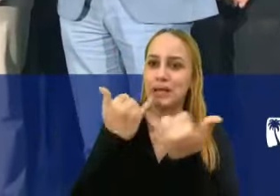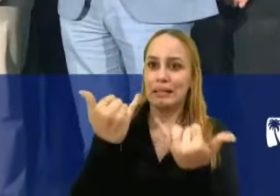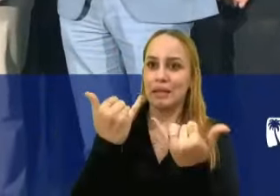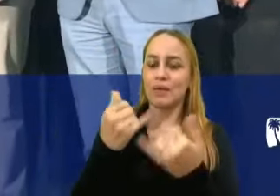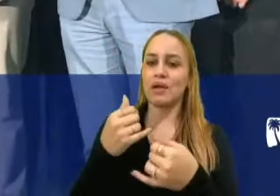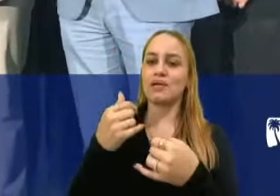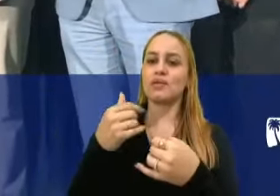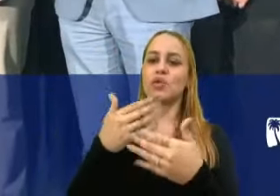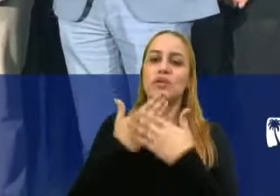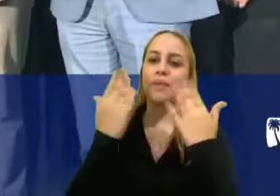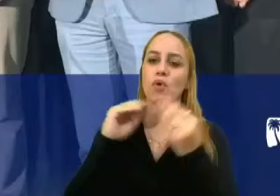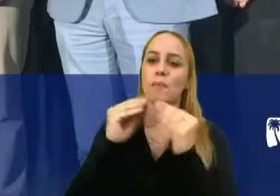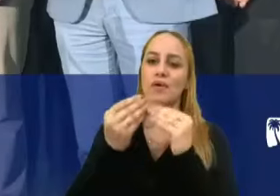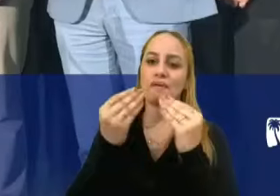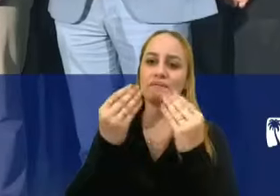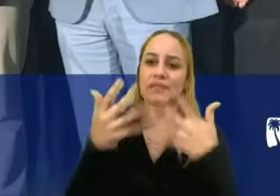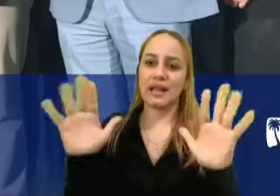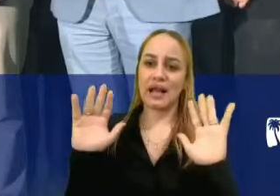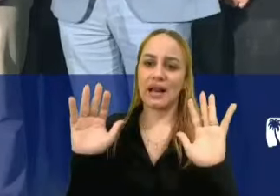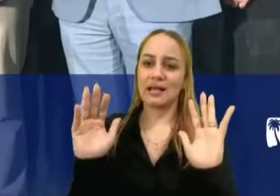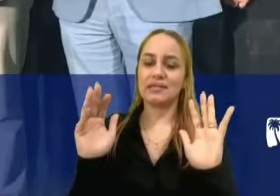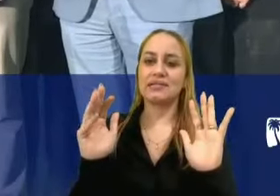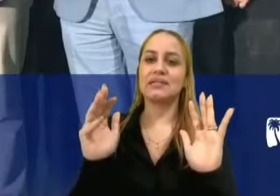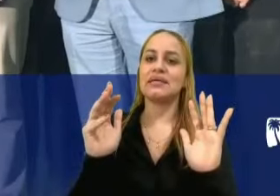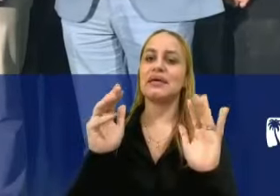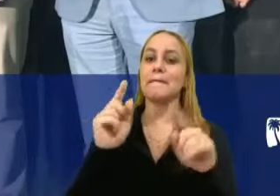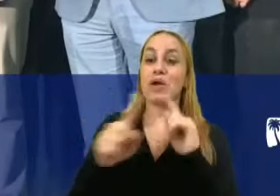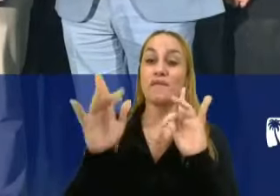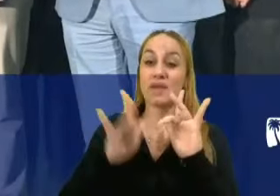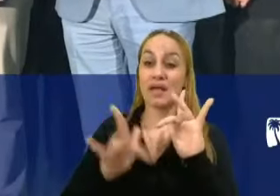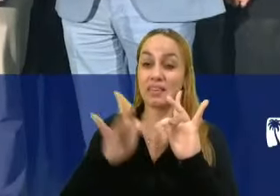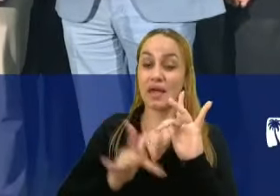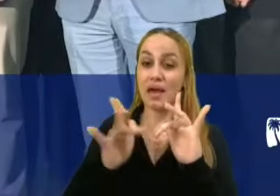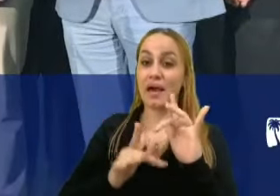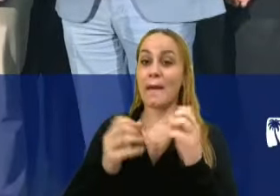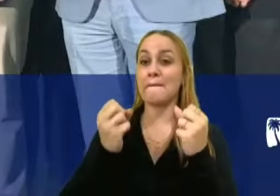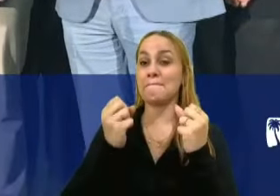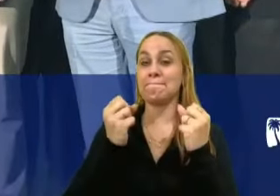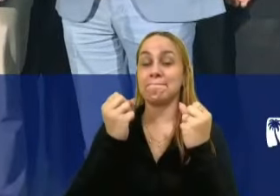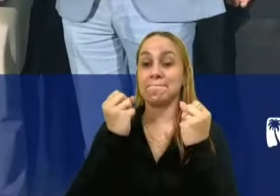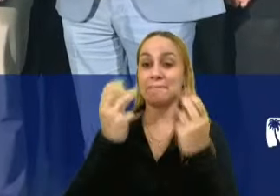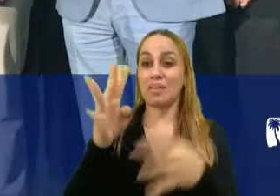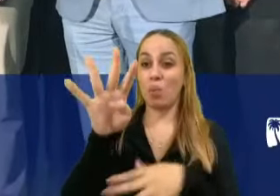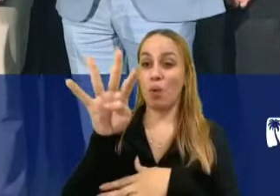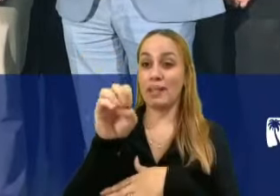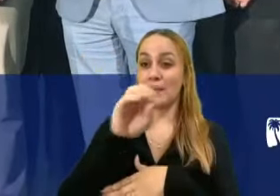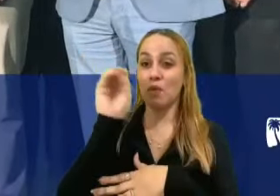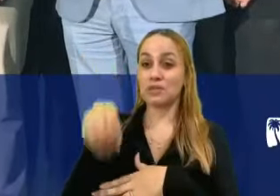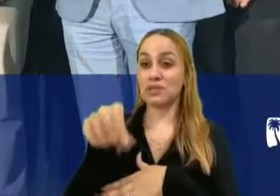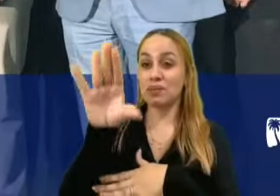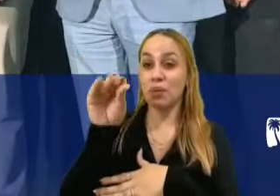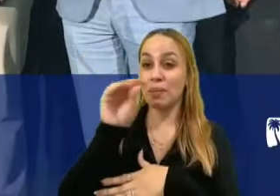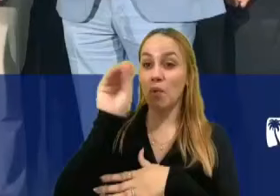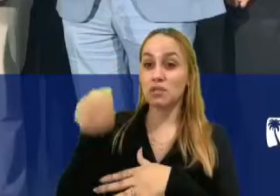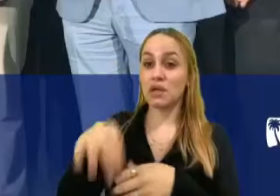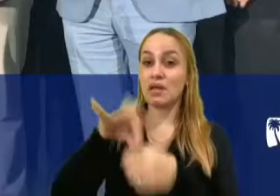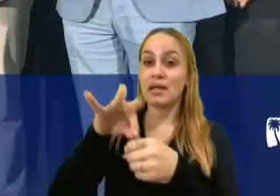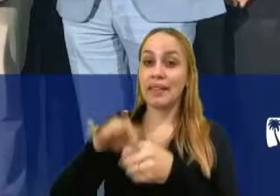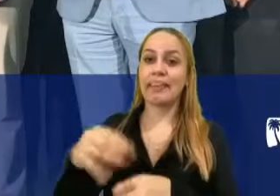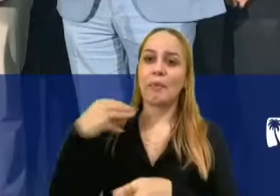que yo estoy convencida que vamos a entrar Tenemos también el voto adelantado que no ha entrado estamos hablando más de 100,000 votos eh que van a afectar a distintos